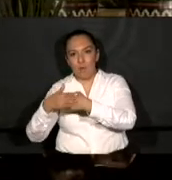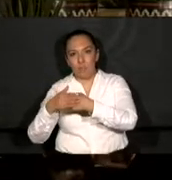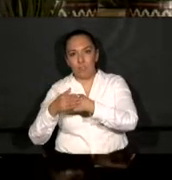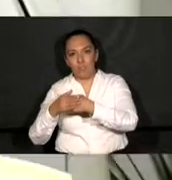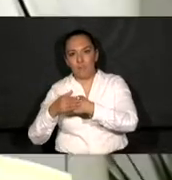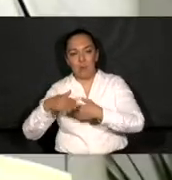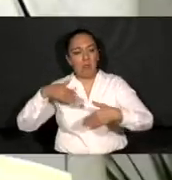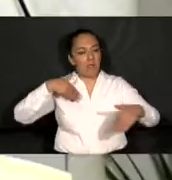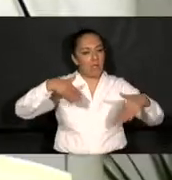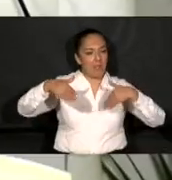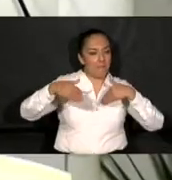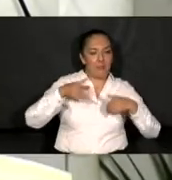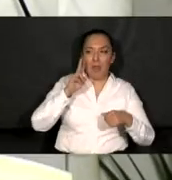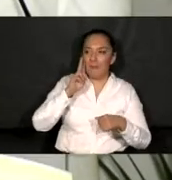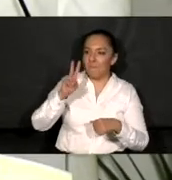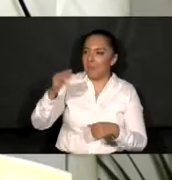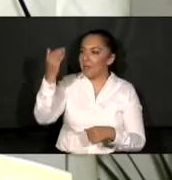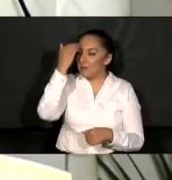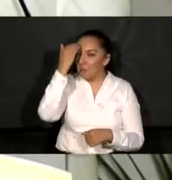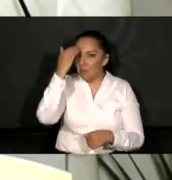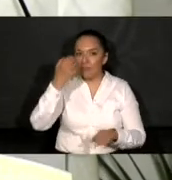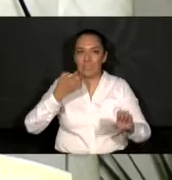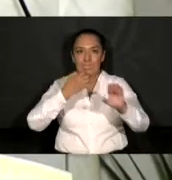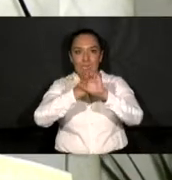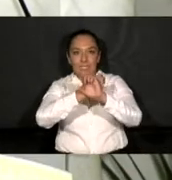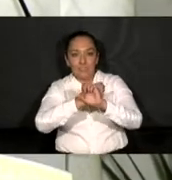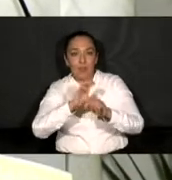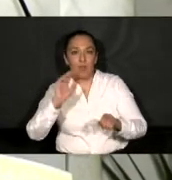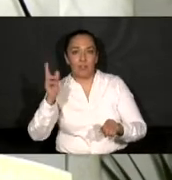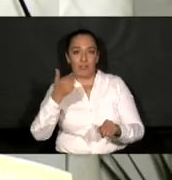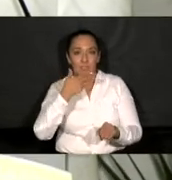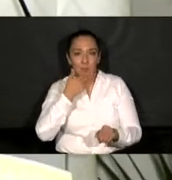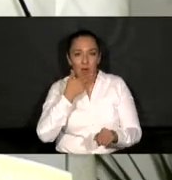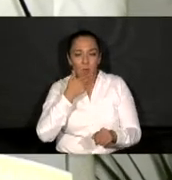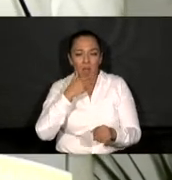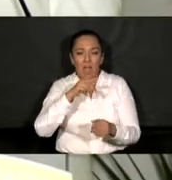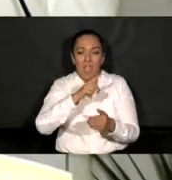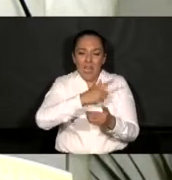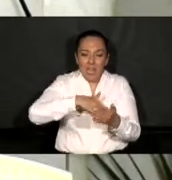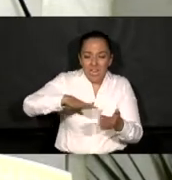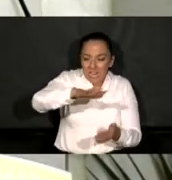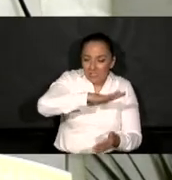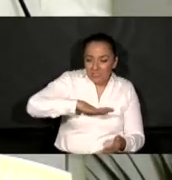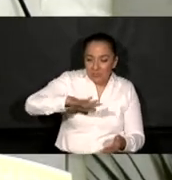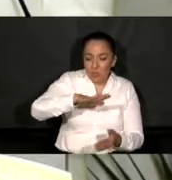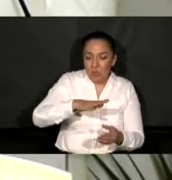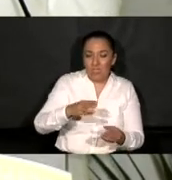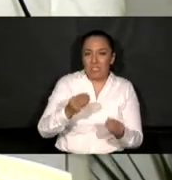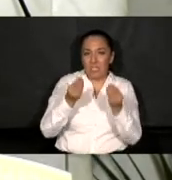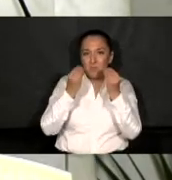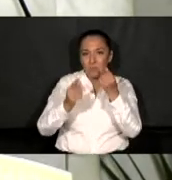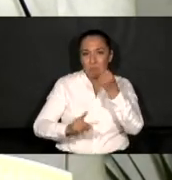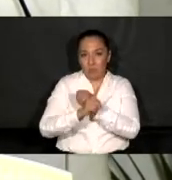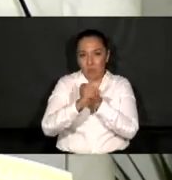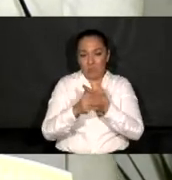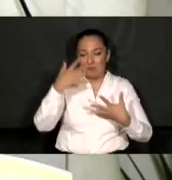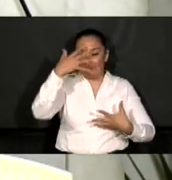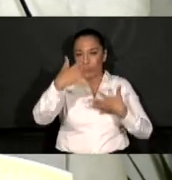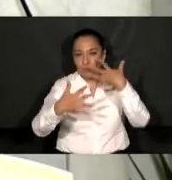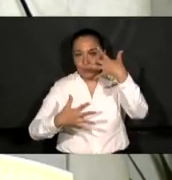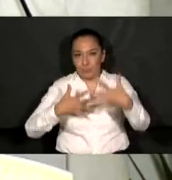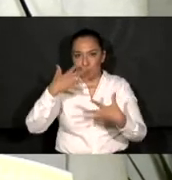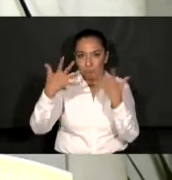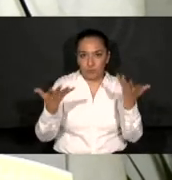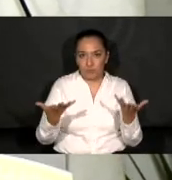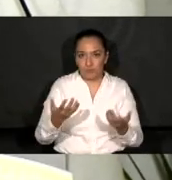juntos el estado y estas zonas que han sido particularmente abatidas por muchas situaciones. Te quiero decir, tú lo